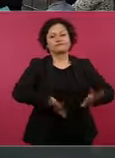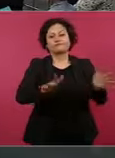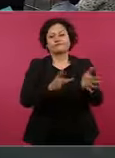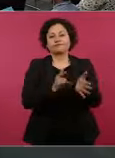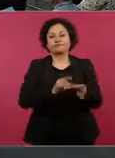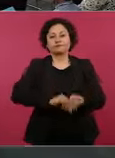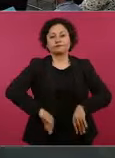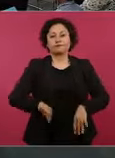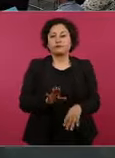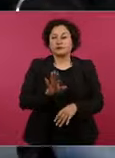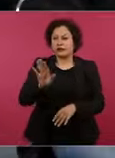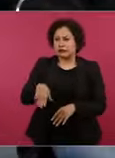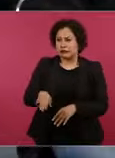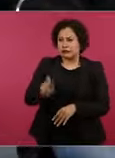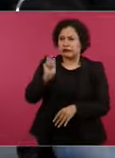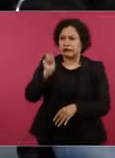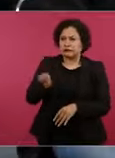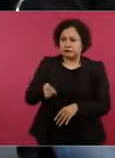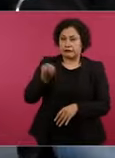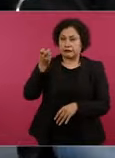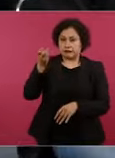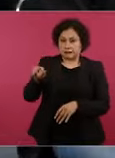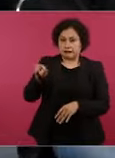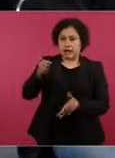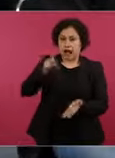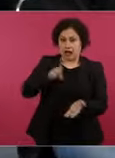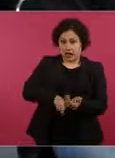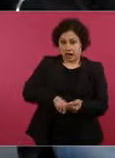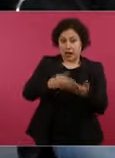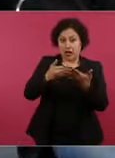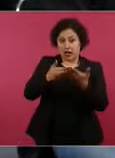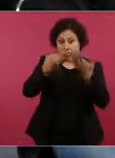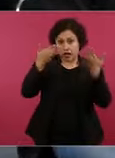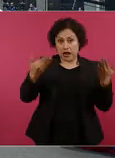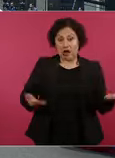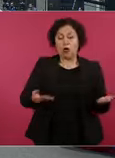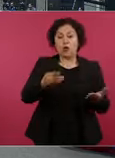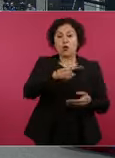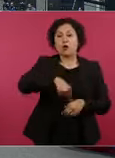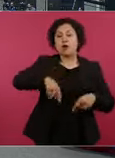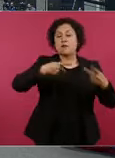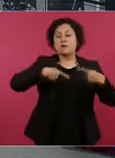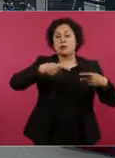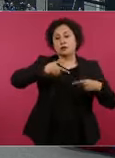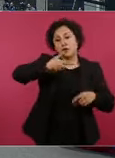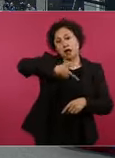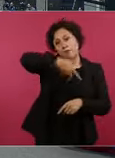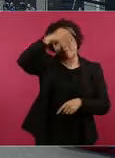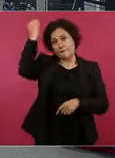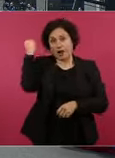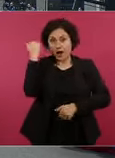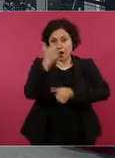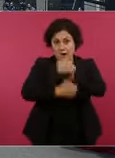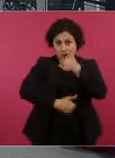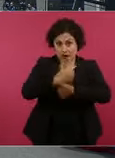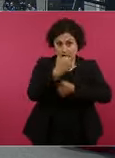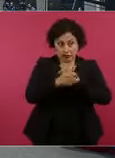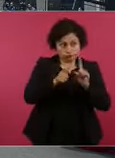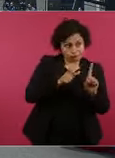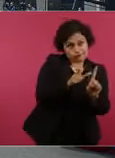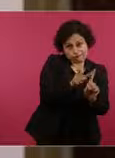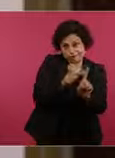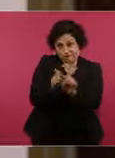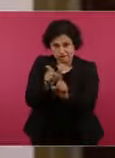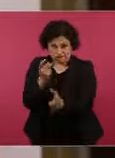reforzaría la seguridad de los candidatos en esta campaña, de los candidatos presidenciales? Ya lo estamos haciendo. ¿A partir de esto?